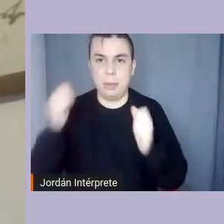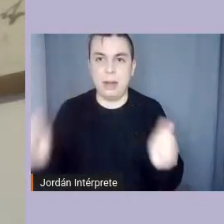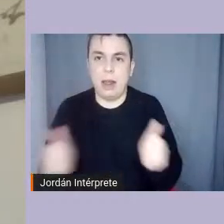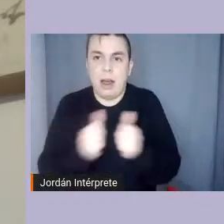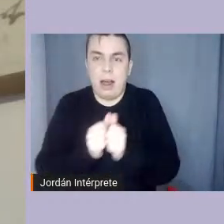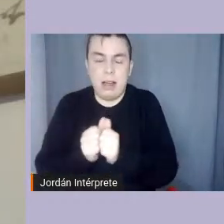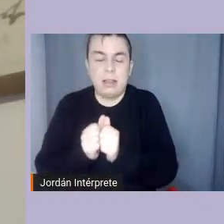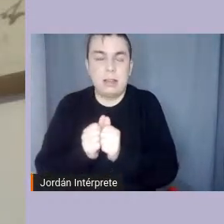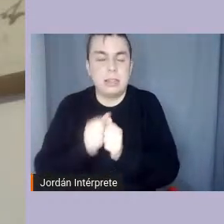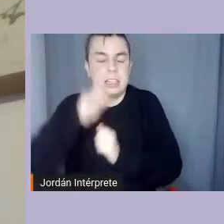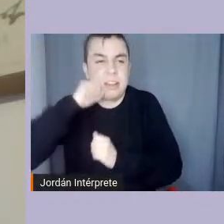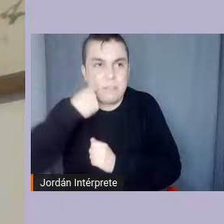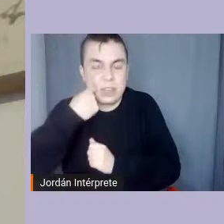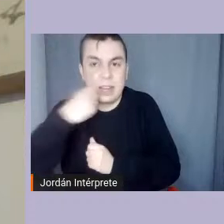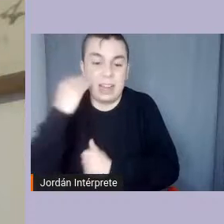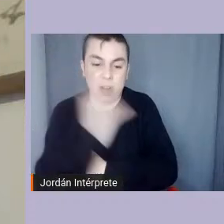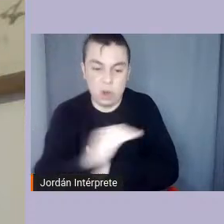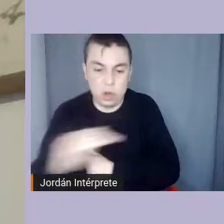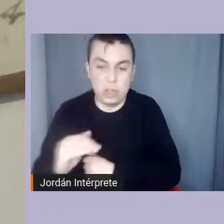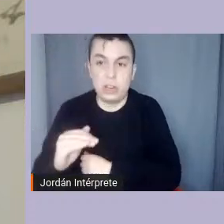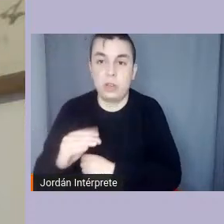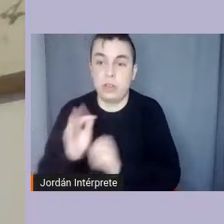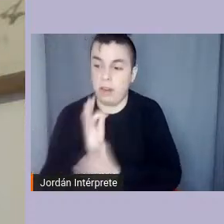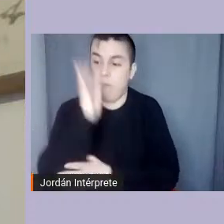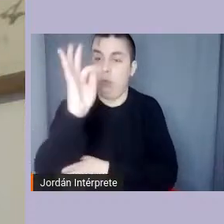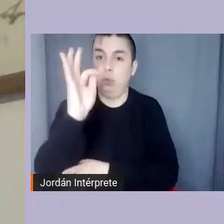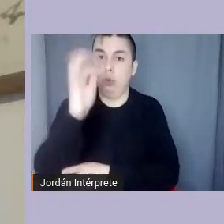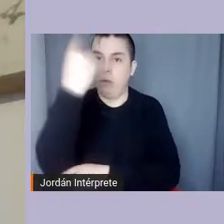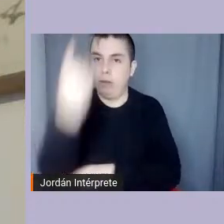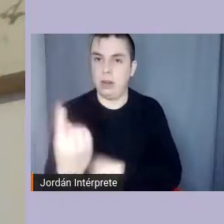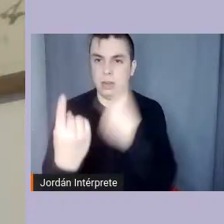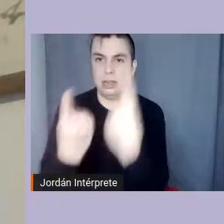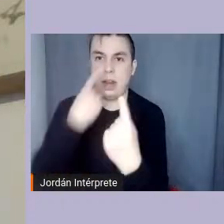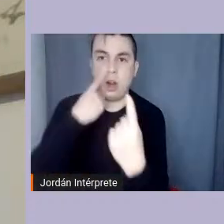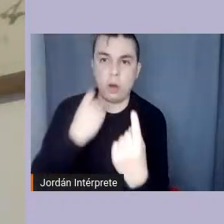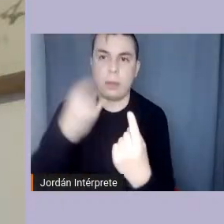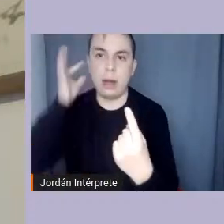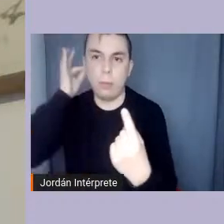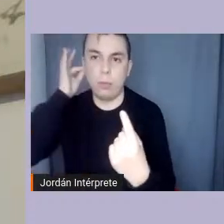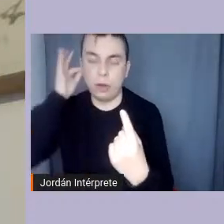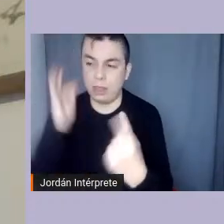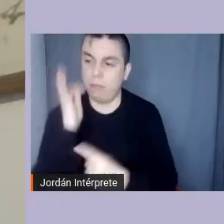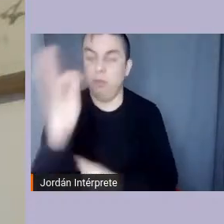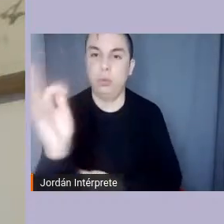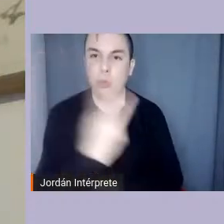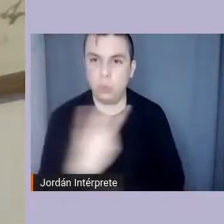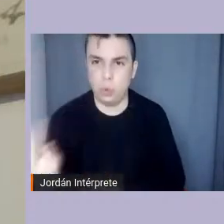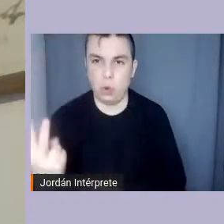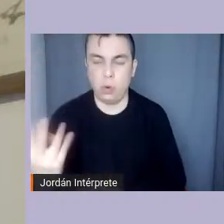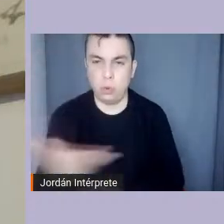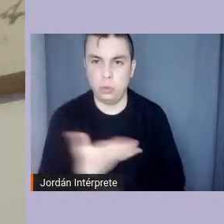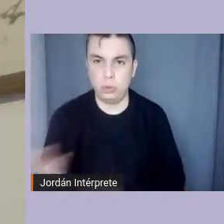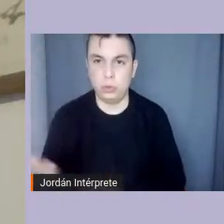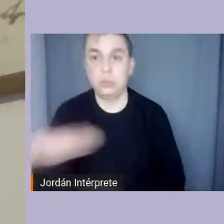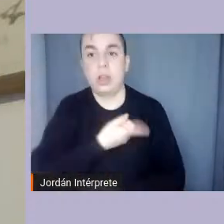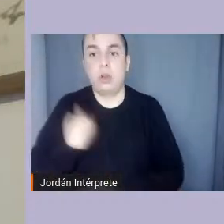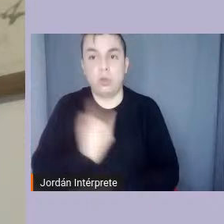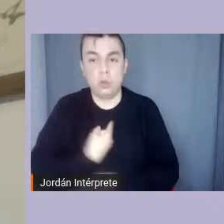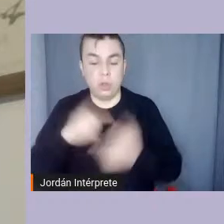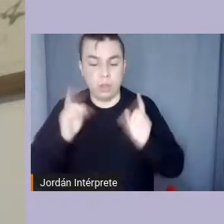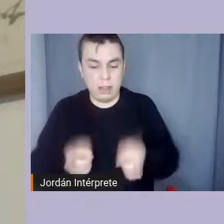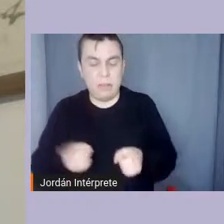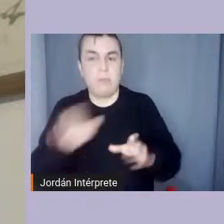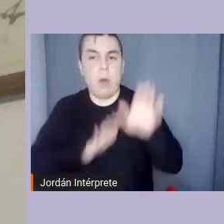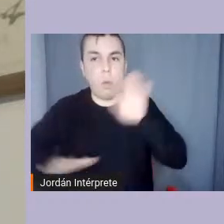del mañana y que por lo tanto debemos cuidarla como el máximo tesoro y darle lo